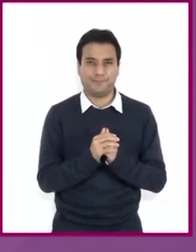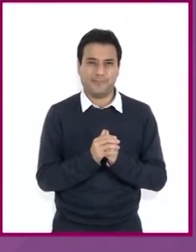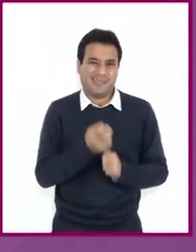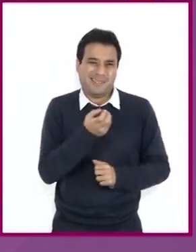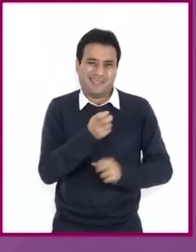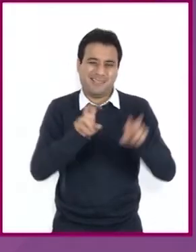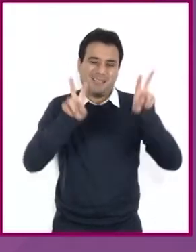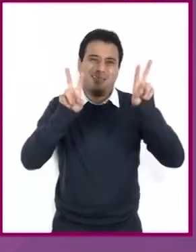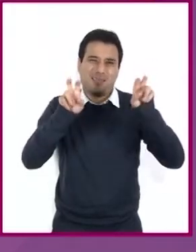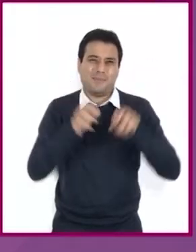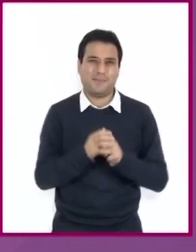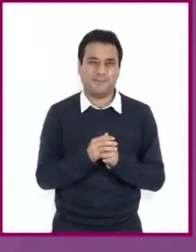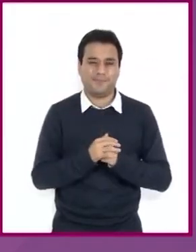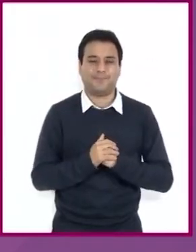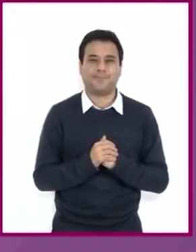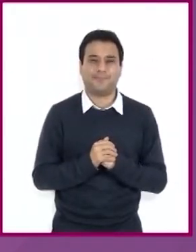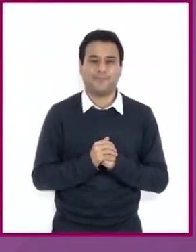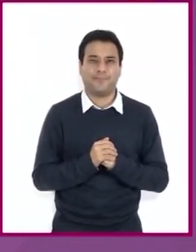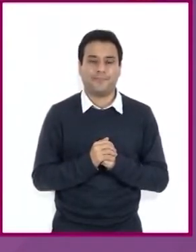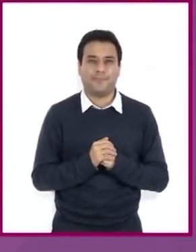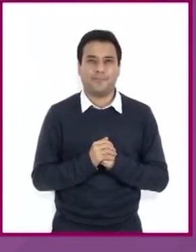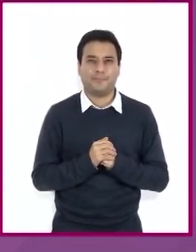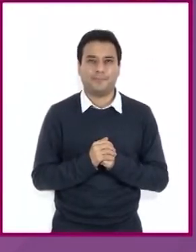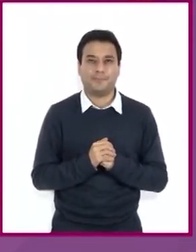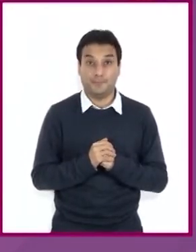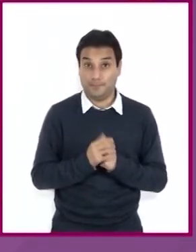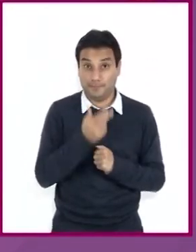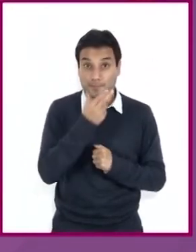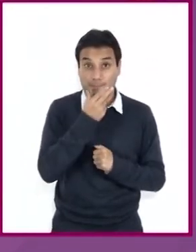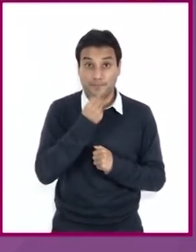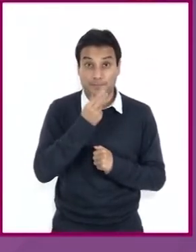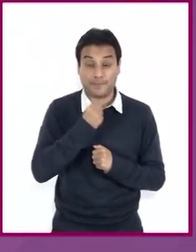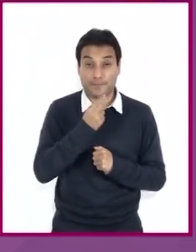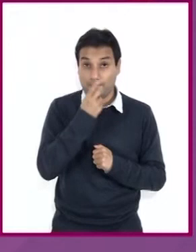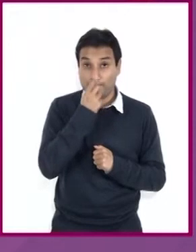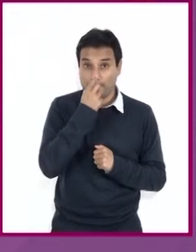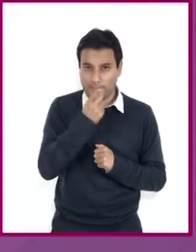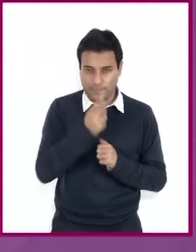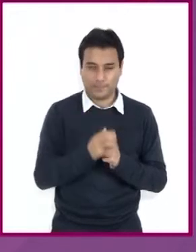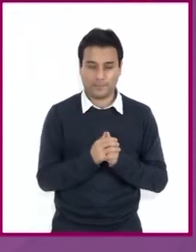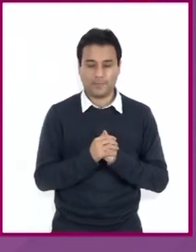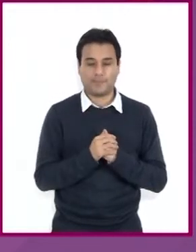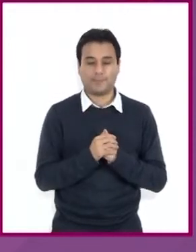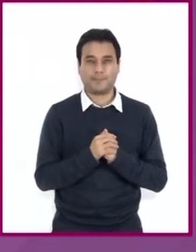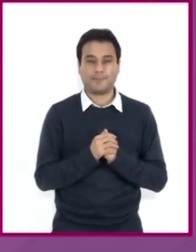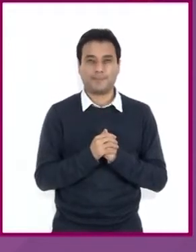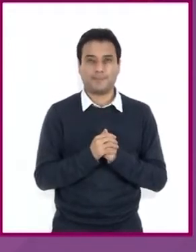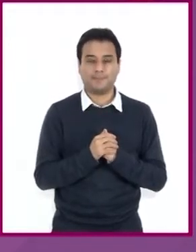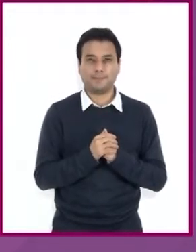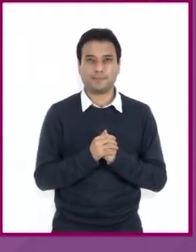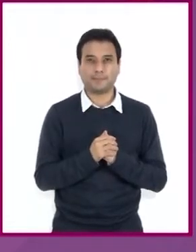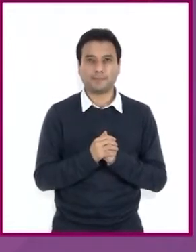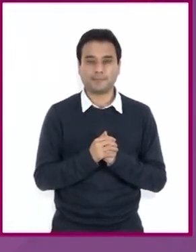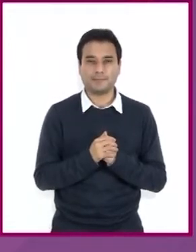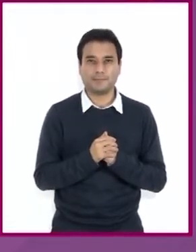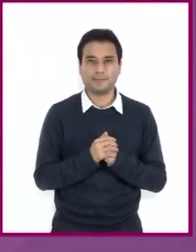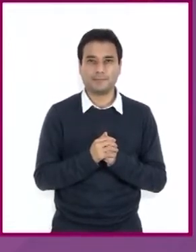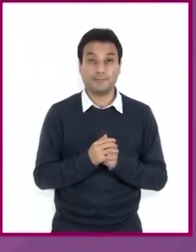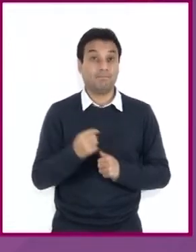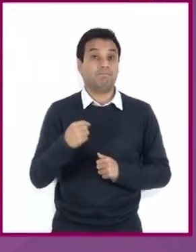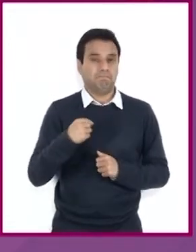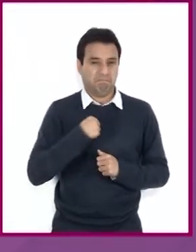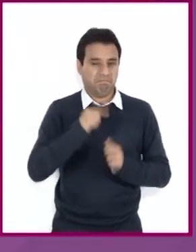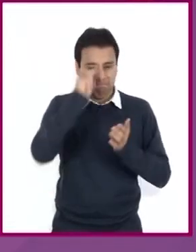de la generación espontánea. Pasteur dijo acerca de su diseño experimental: yo